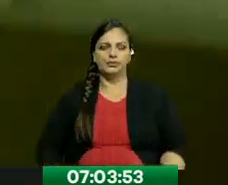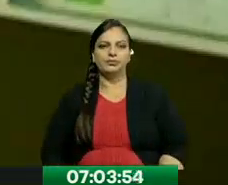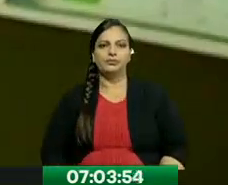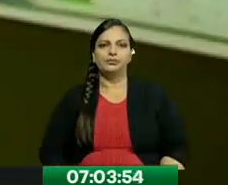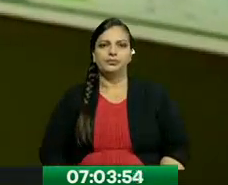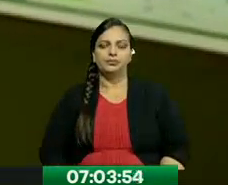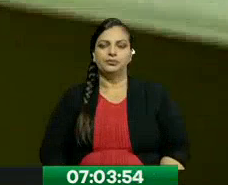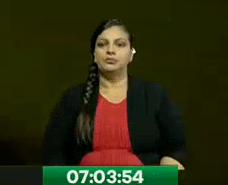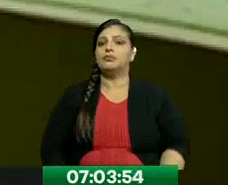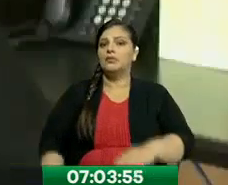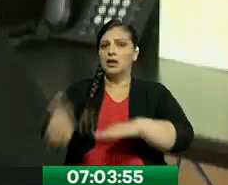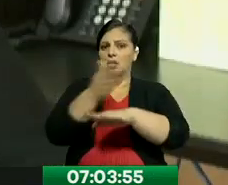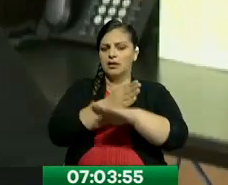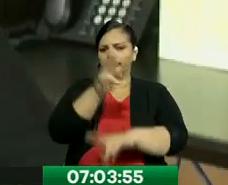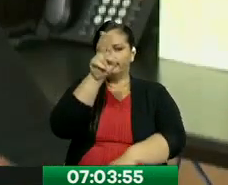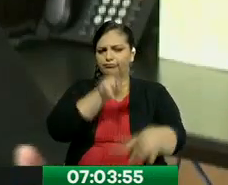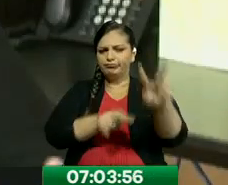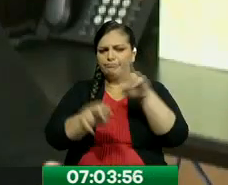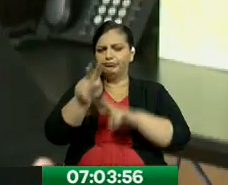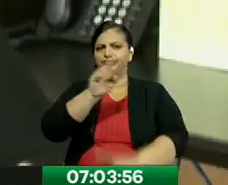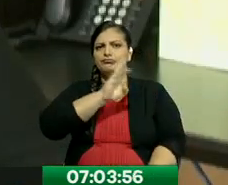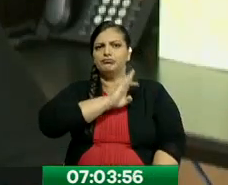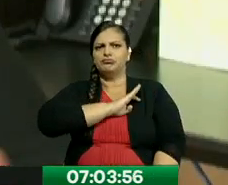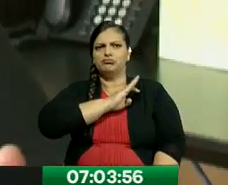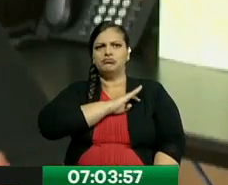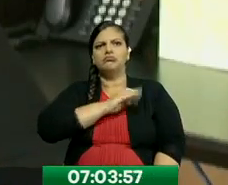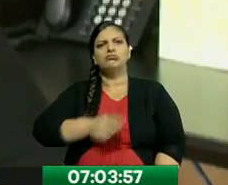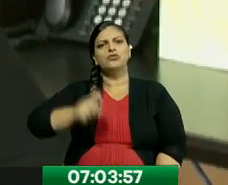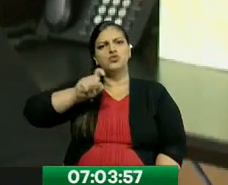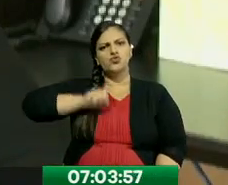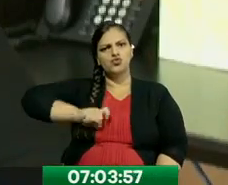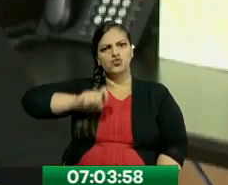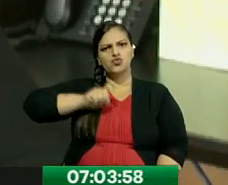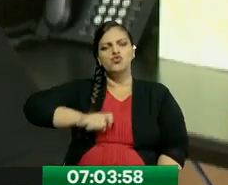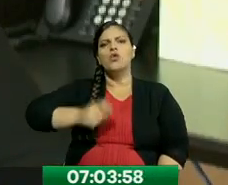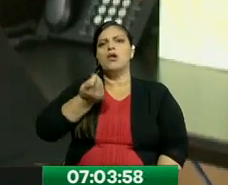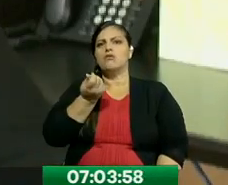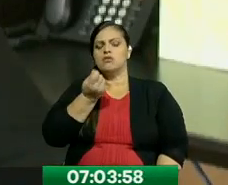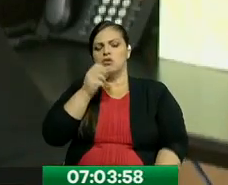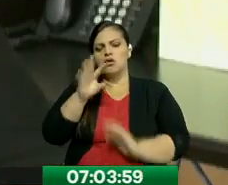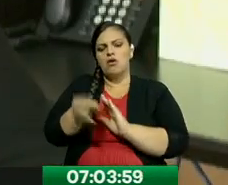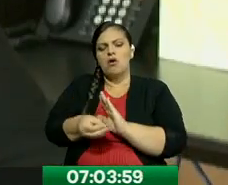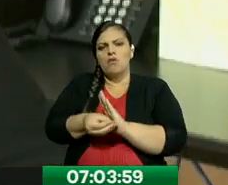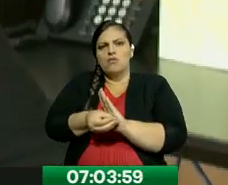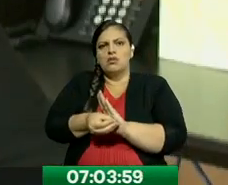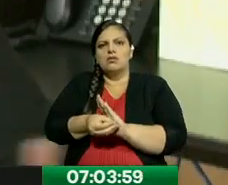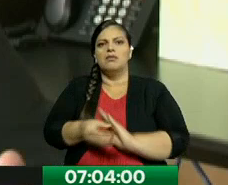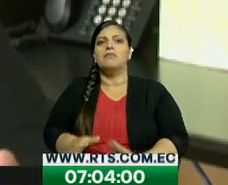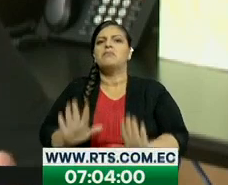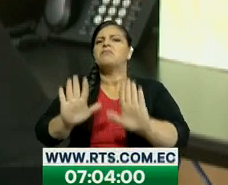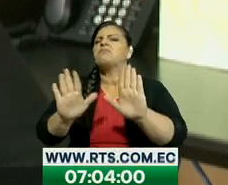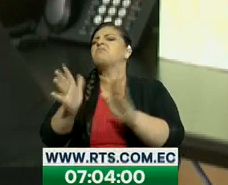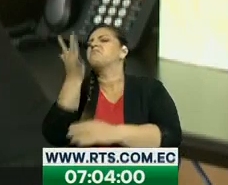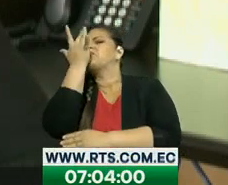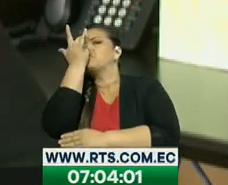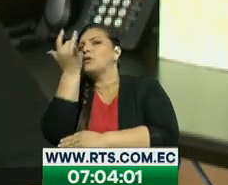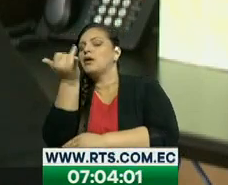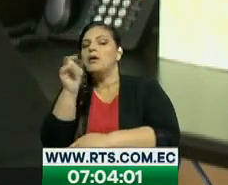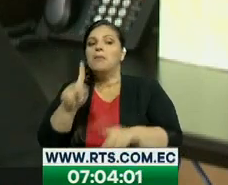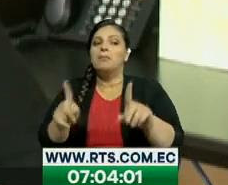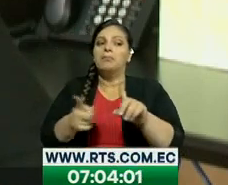de un análisis técnico. Tiene como elementos en sus componentes de fijación la inflación, por un rango